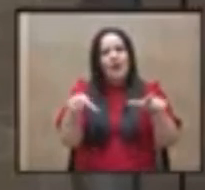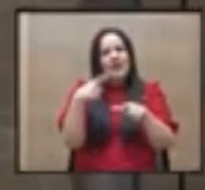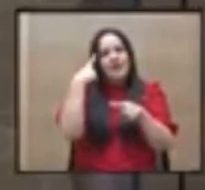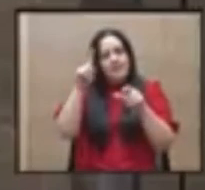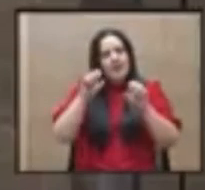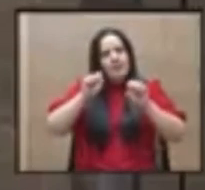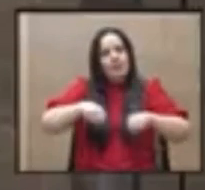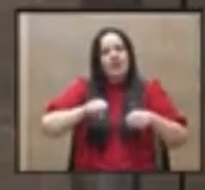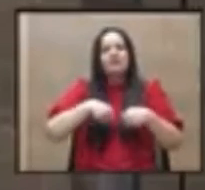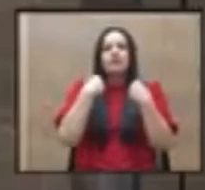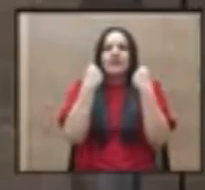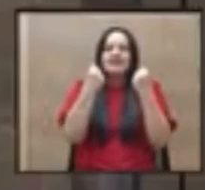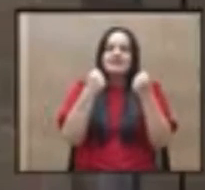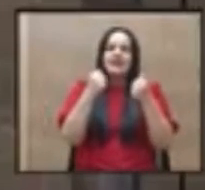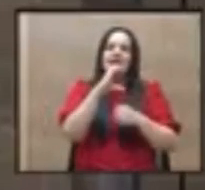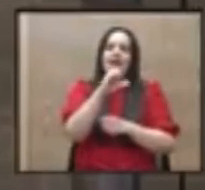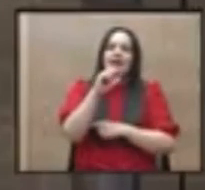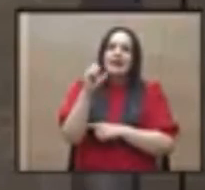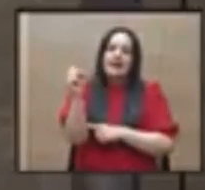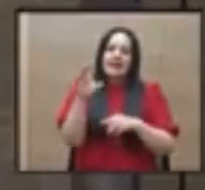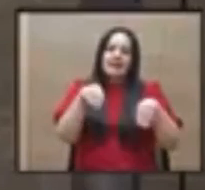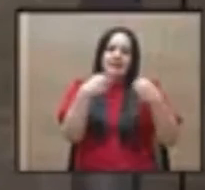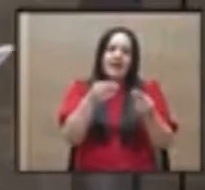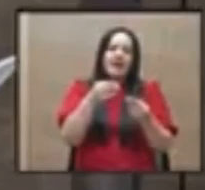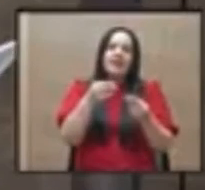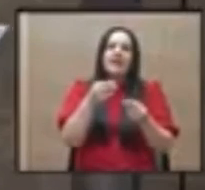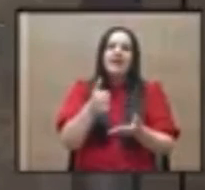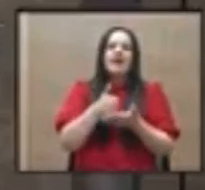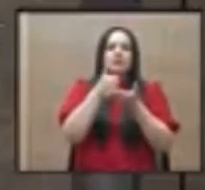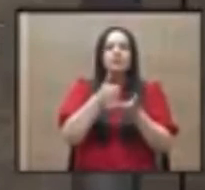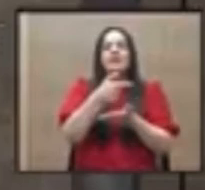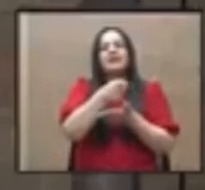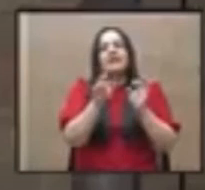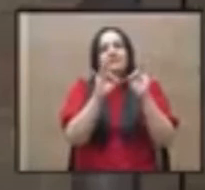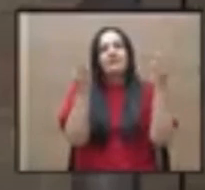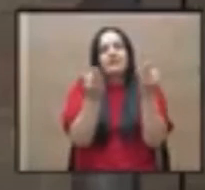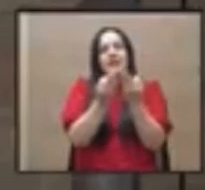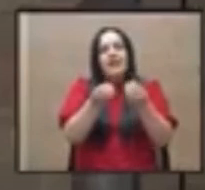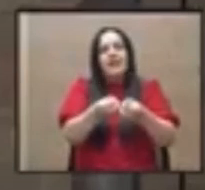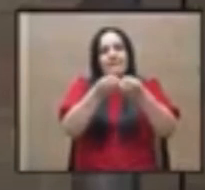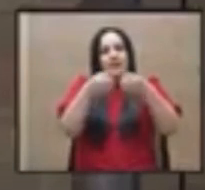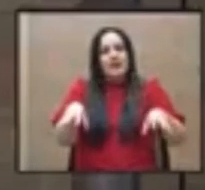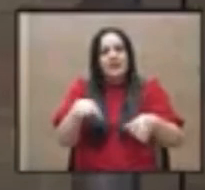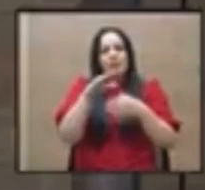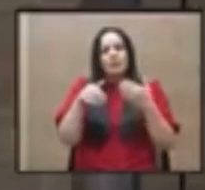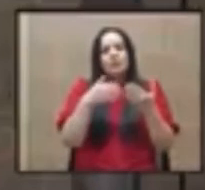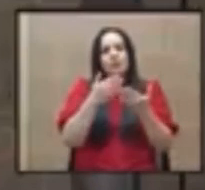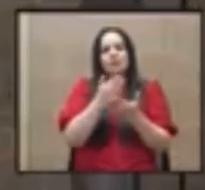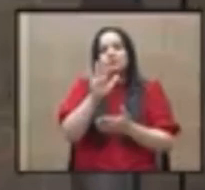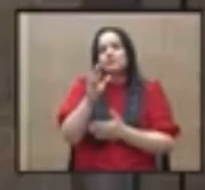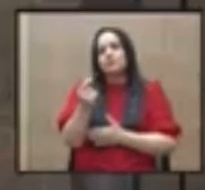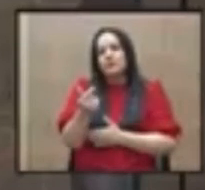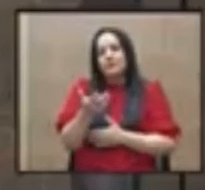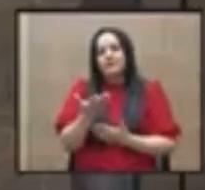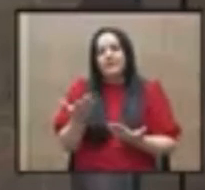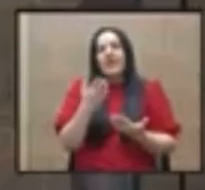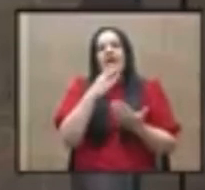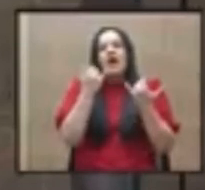caja, para darle asistencia a familias que perdieron sus empleos. Ya en las